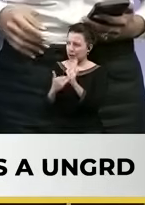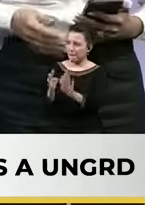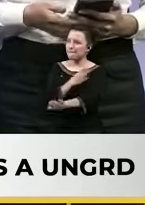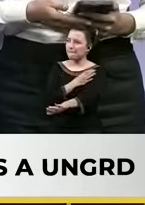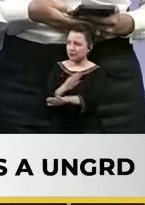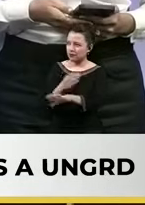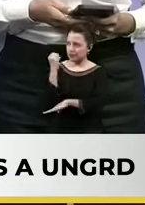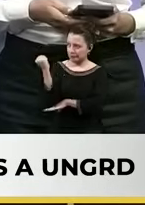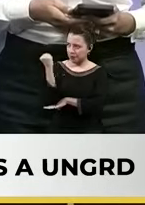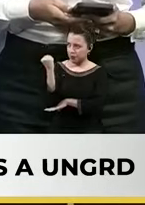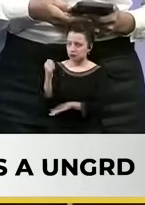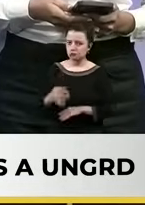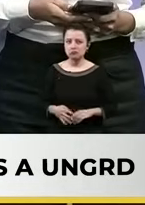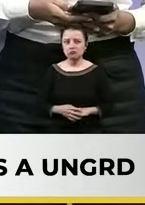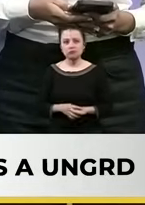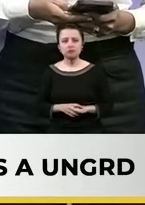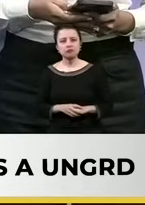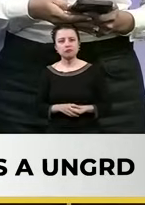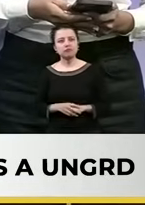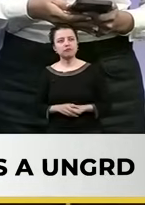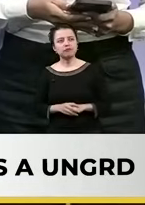pesos.